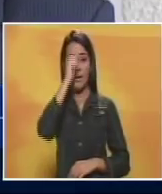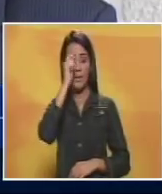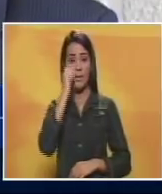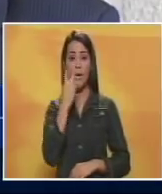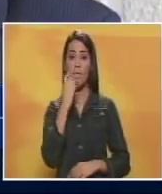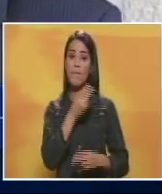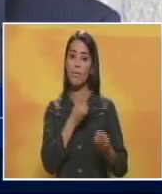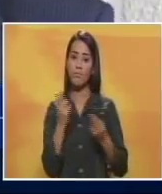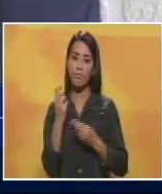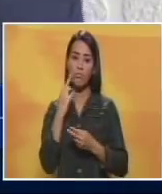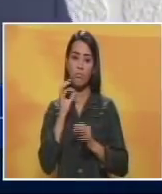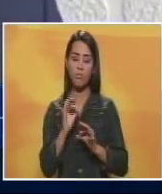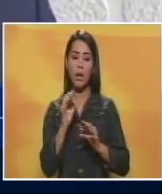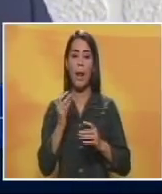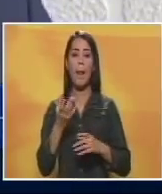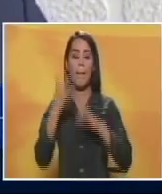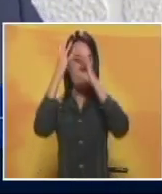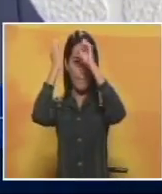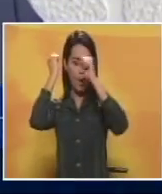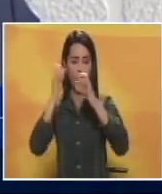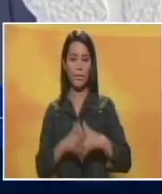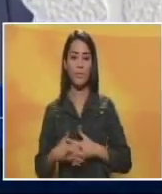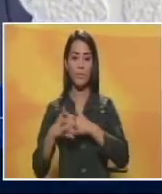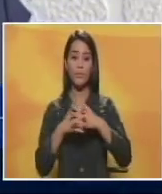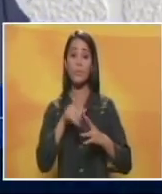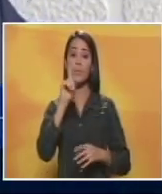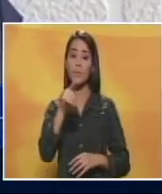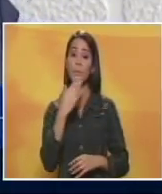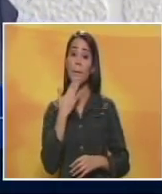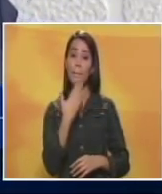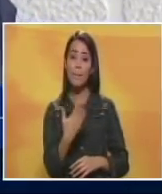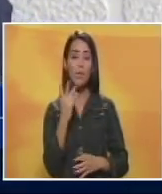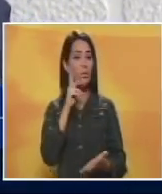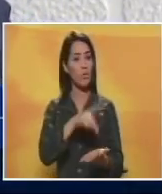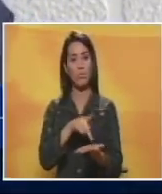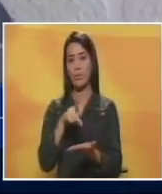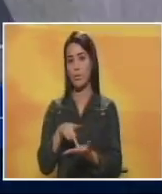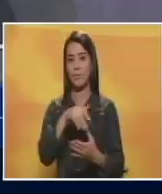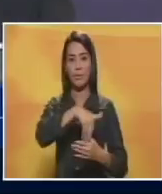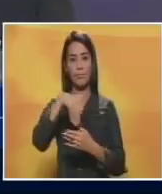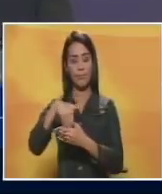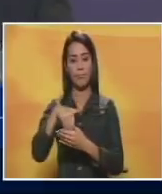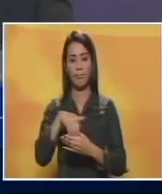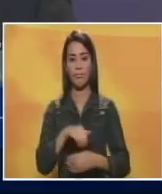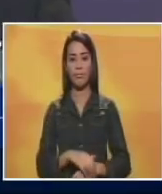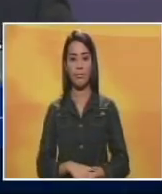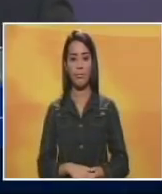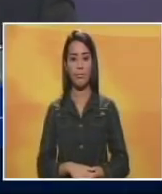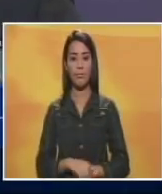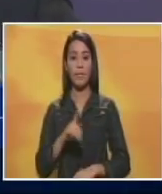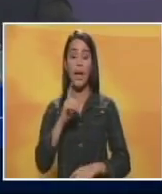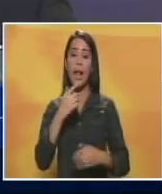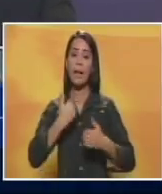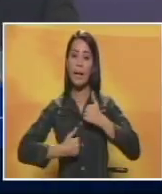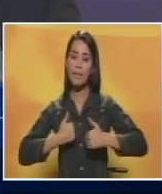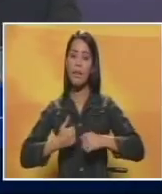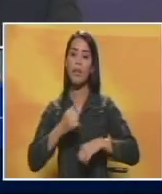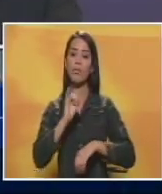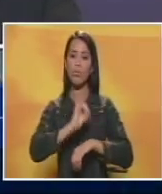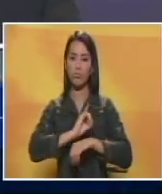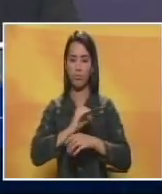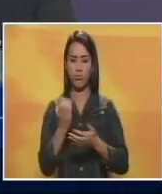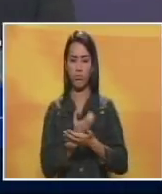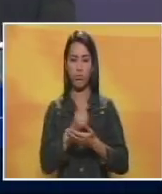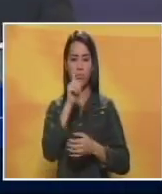embajada norteamericana y también le exigieron que no participara en el evento electoral. El candidato Javier Bertucci fue